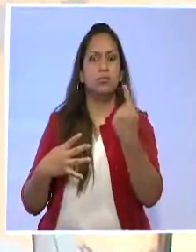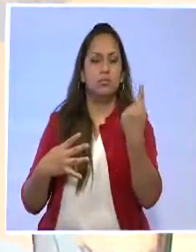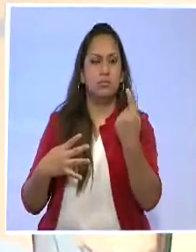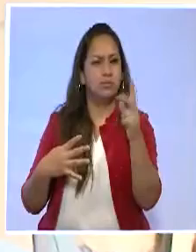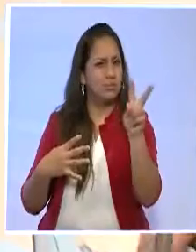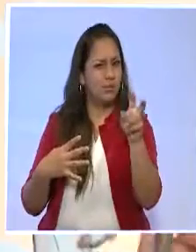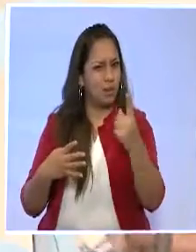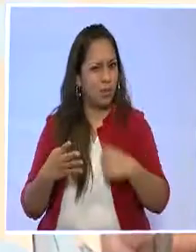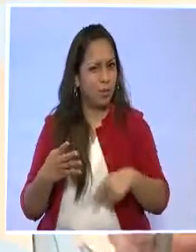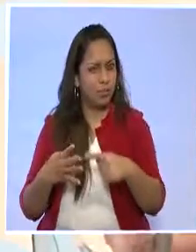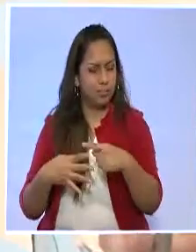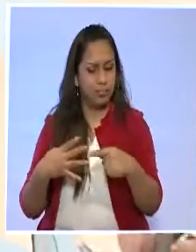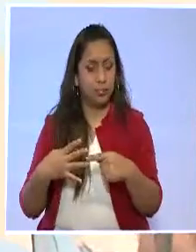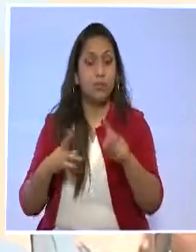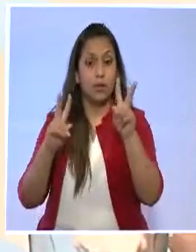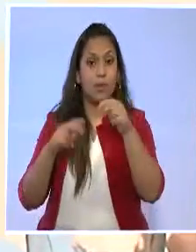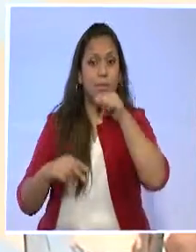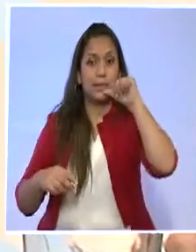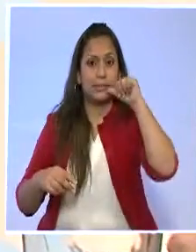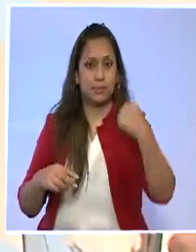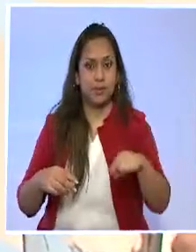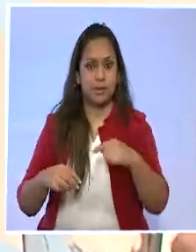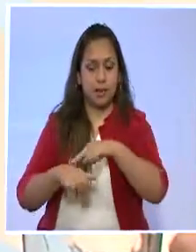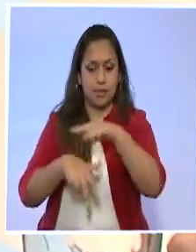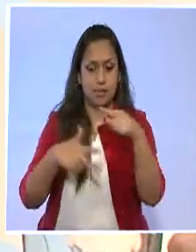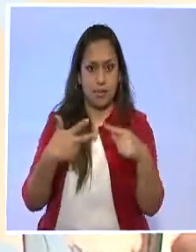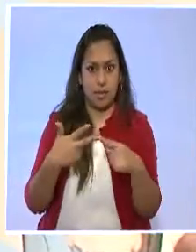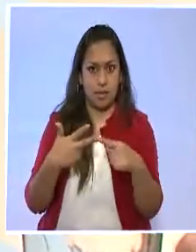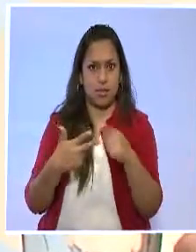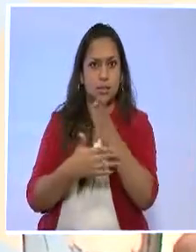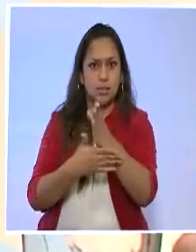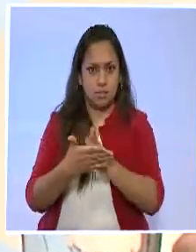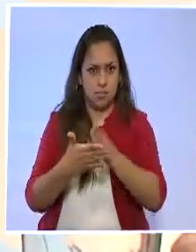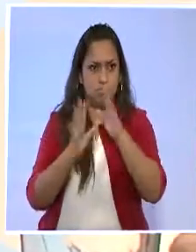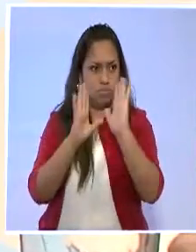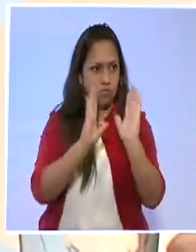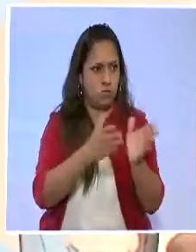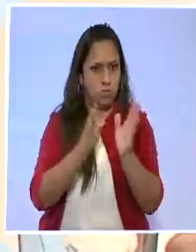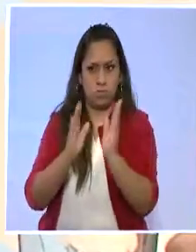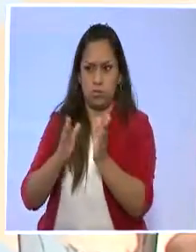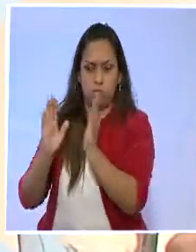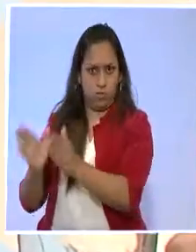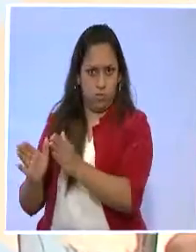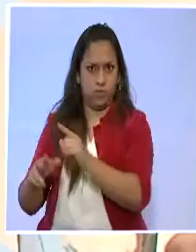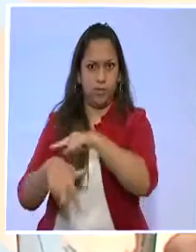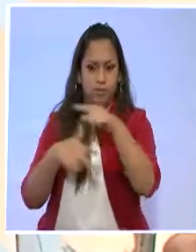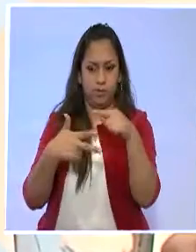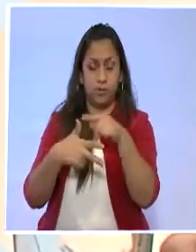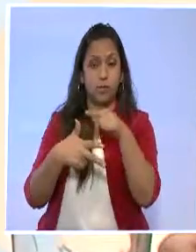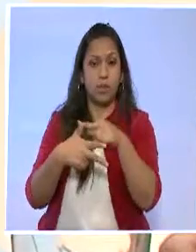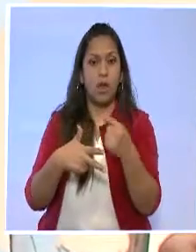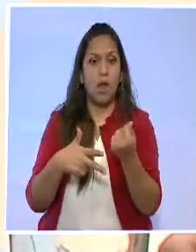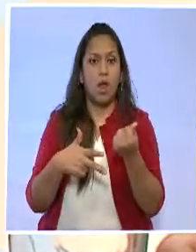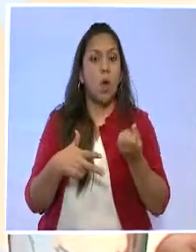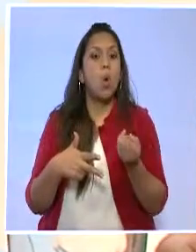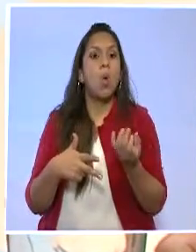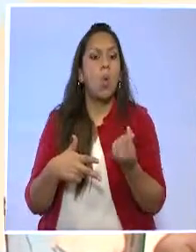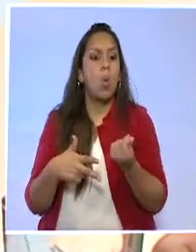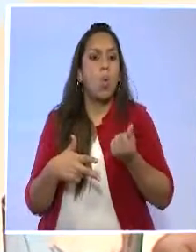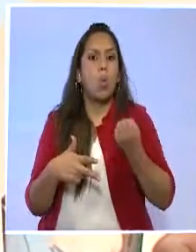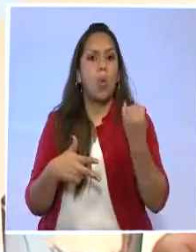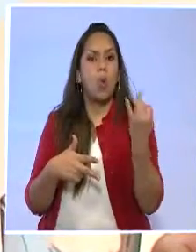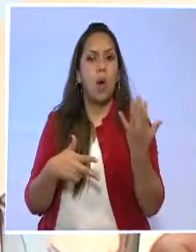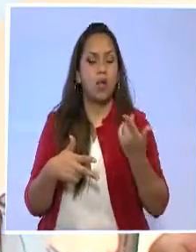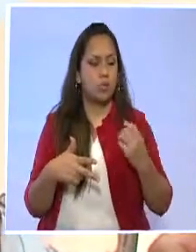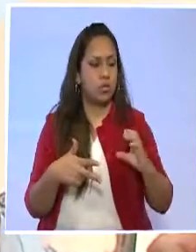cerveza nosotros tenemos aquí tres divisiones que están justamente por la cantidad de cerveza por el tamaño de la cerveza